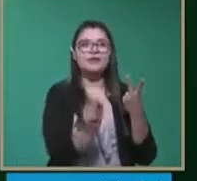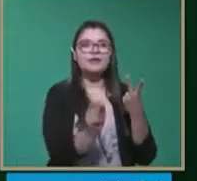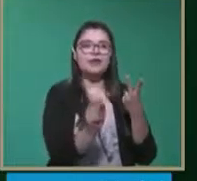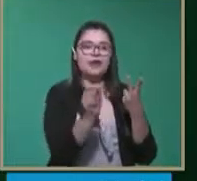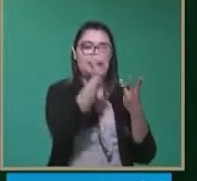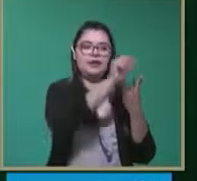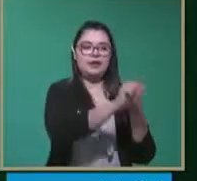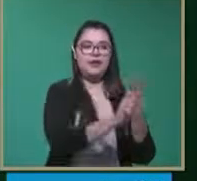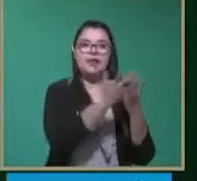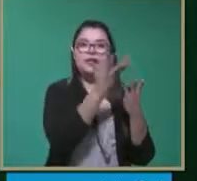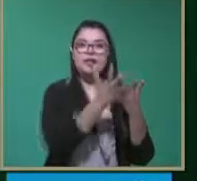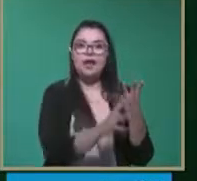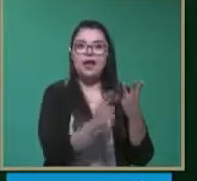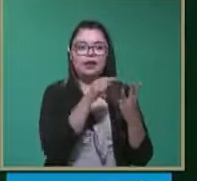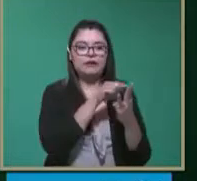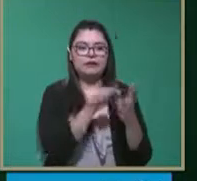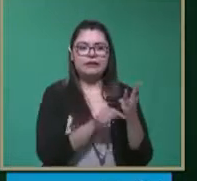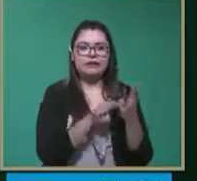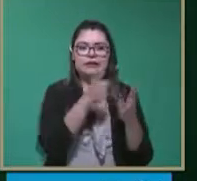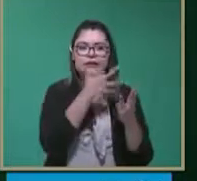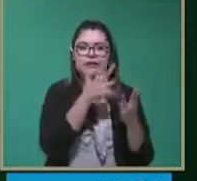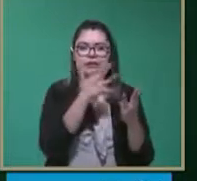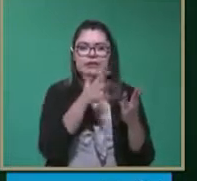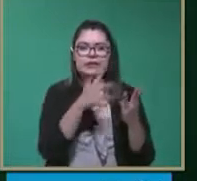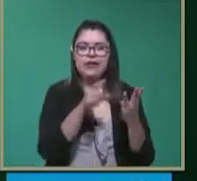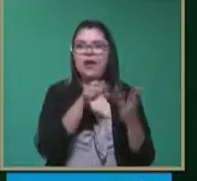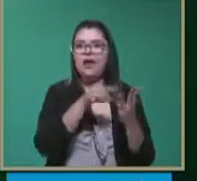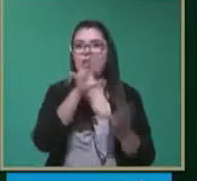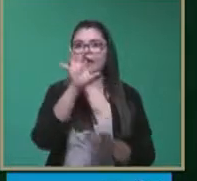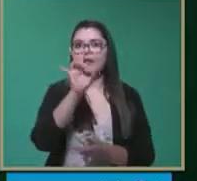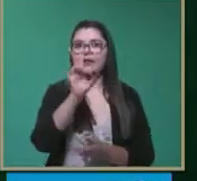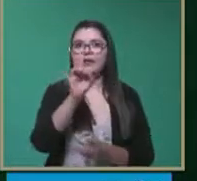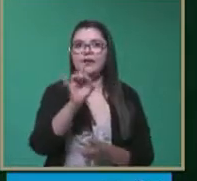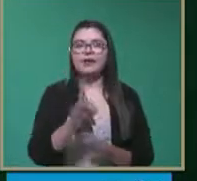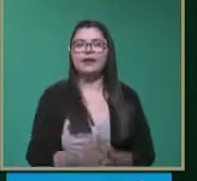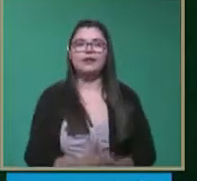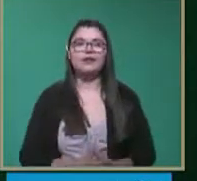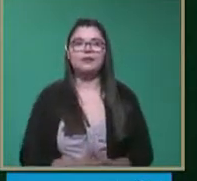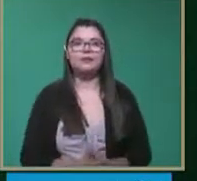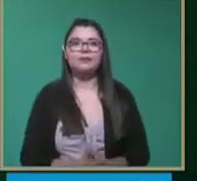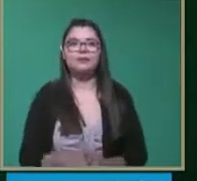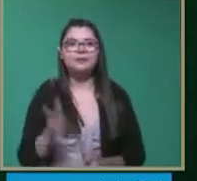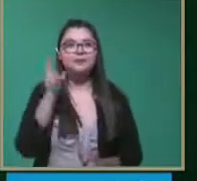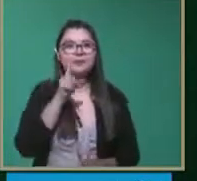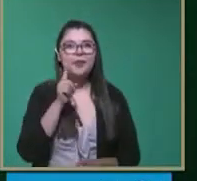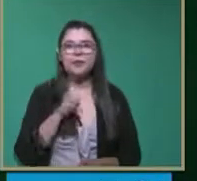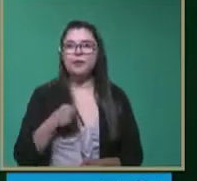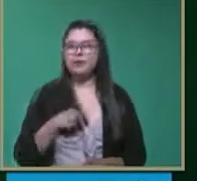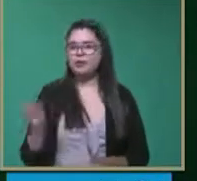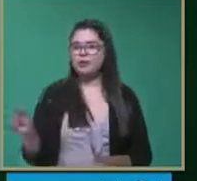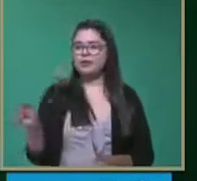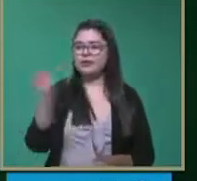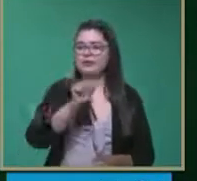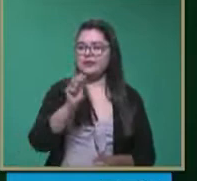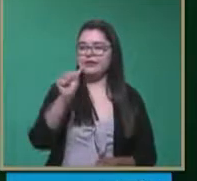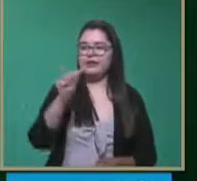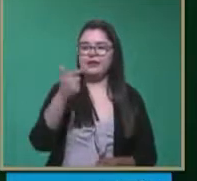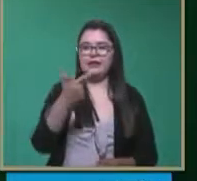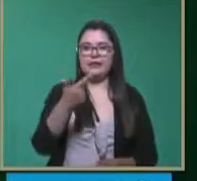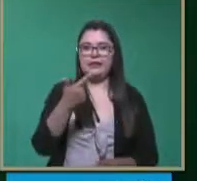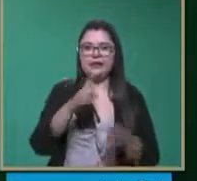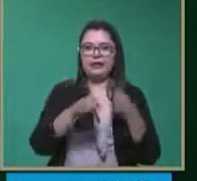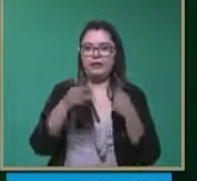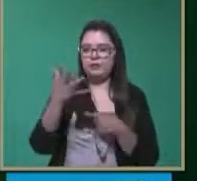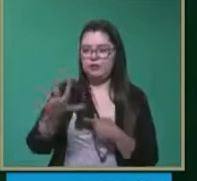67 le quitas 10, ¿cuánto te queda? 57. Ahora, estamos en el 57. Vamos a